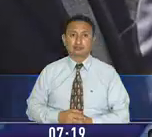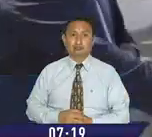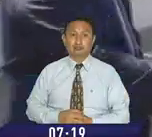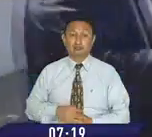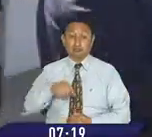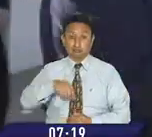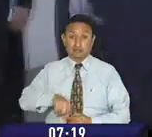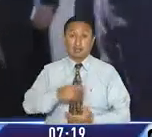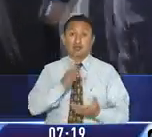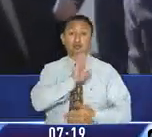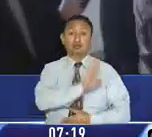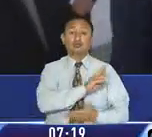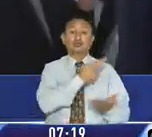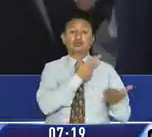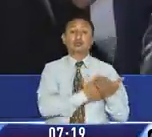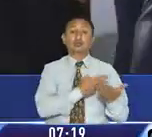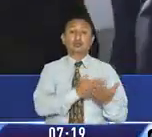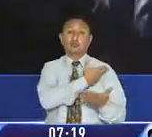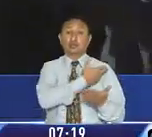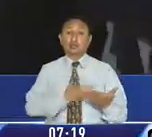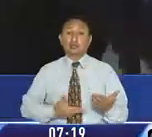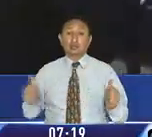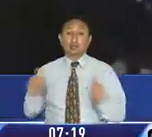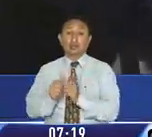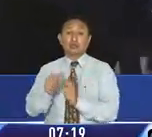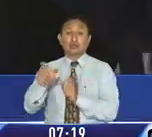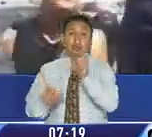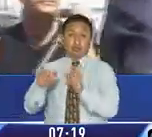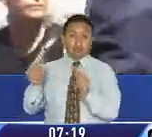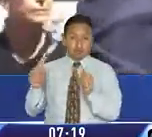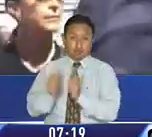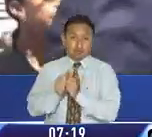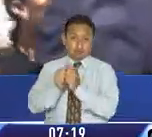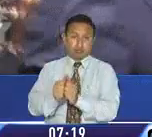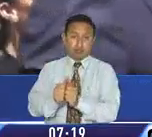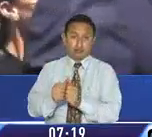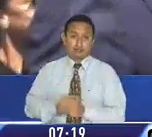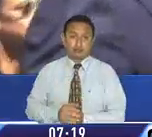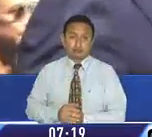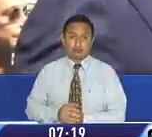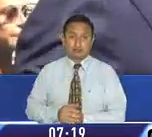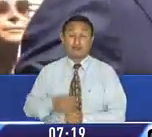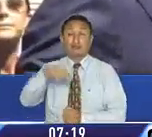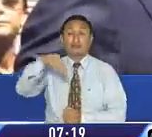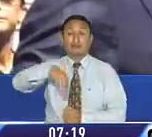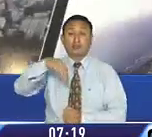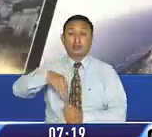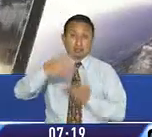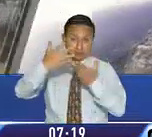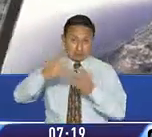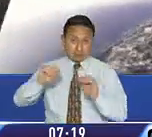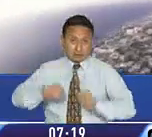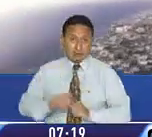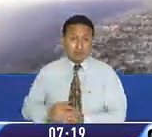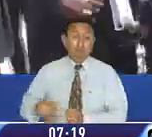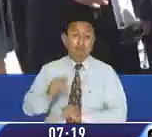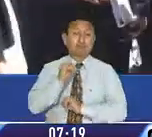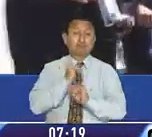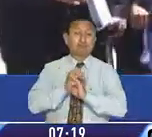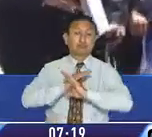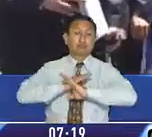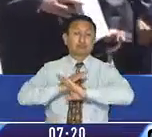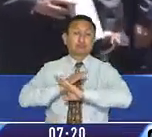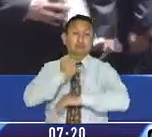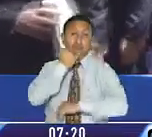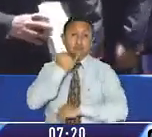las reuniones del presidente junto con su gabinete que lo acompaña culminaron durante este martes en el Instituto de Defensa de Israel,